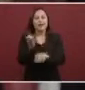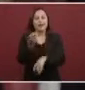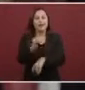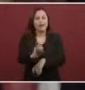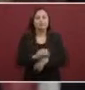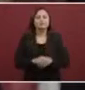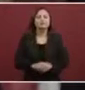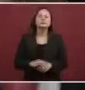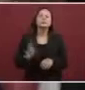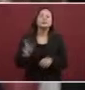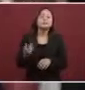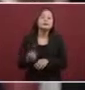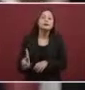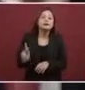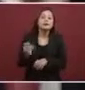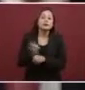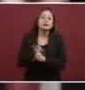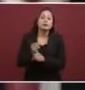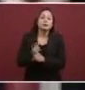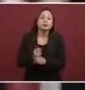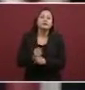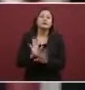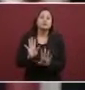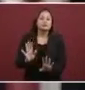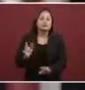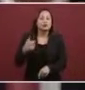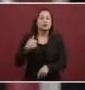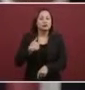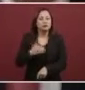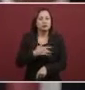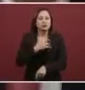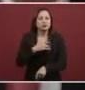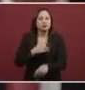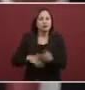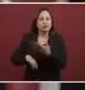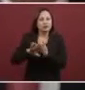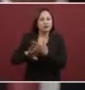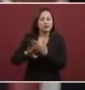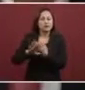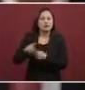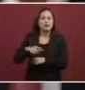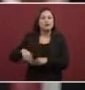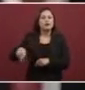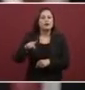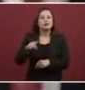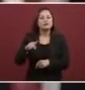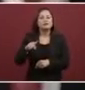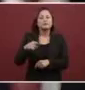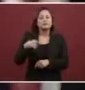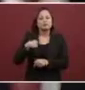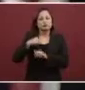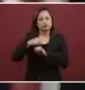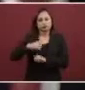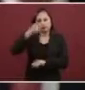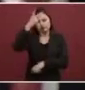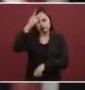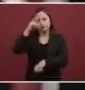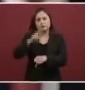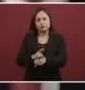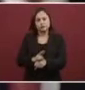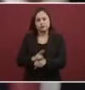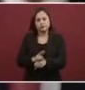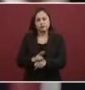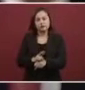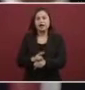a los embates brutales que yo en lo personal y el canal del Congreso de la Ciudad de México que dirijo hemos recibido con el cambio de gobierno y